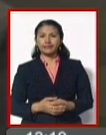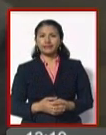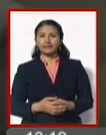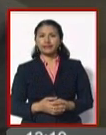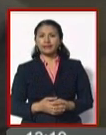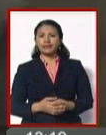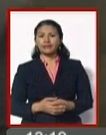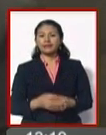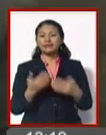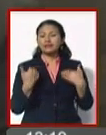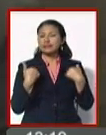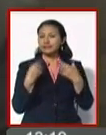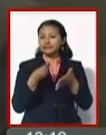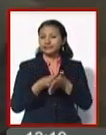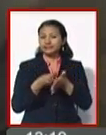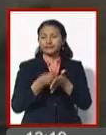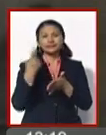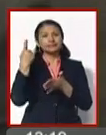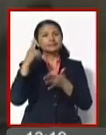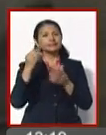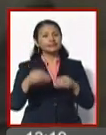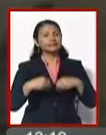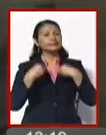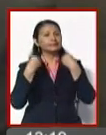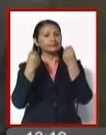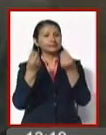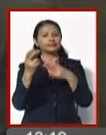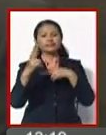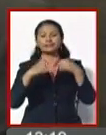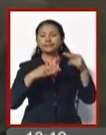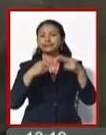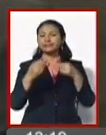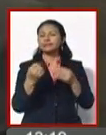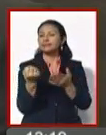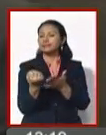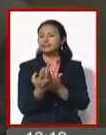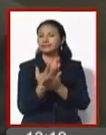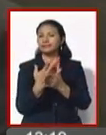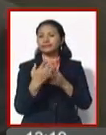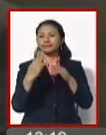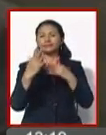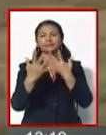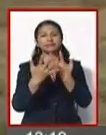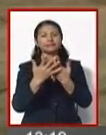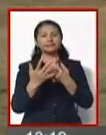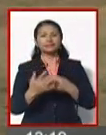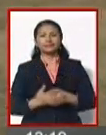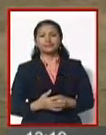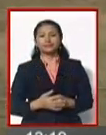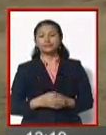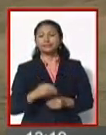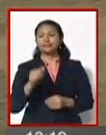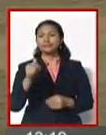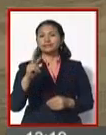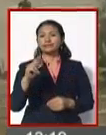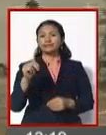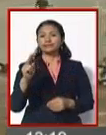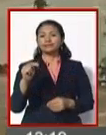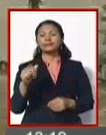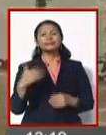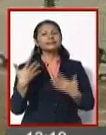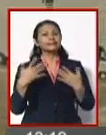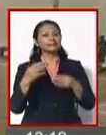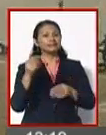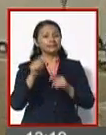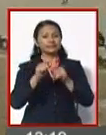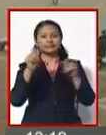importante cantidad de recursos económicos que se destinarían a la construcción del nuevo recinto penitenciario. El municipio de Arani ya transfirió a